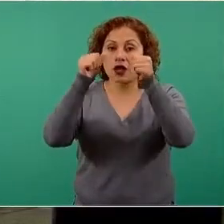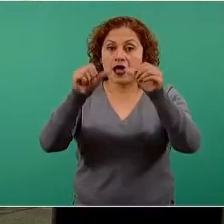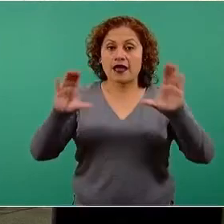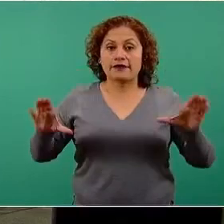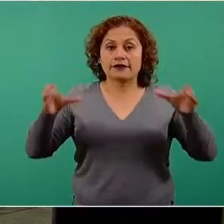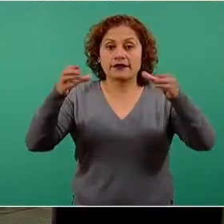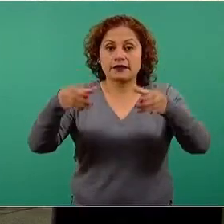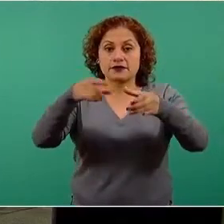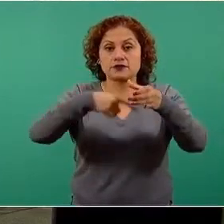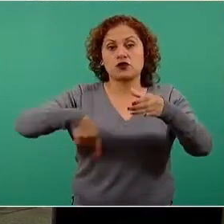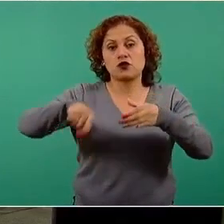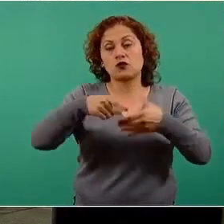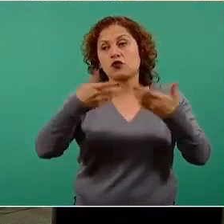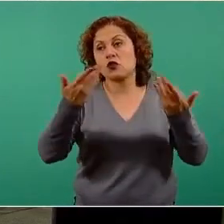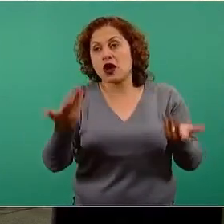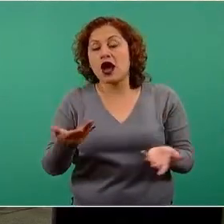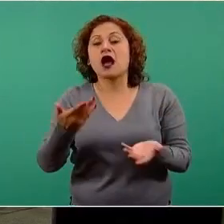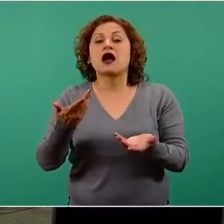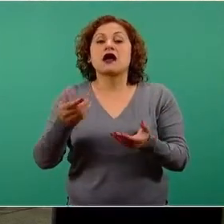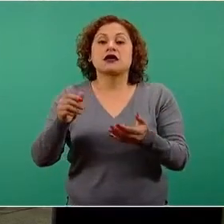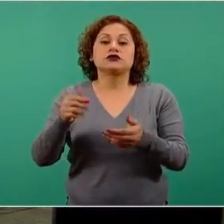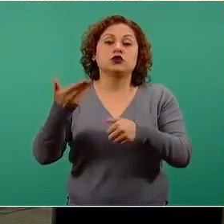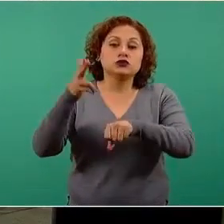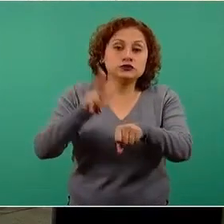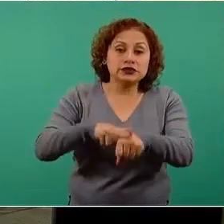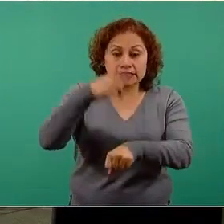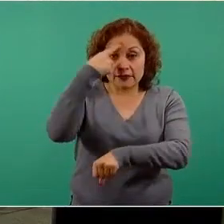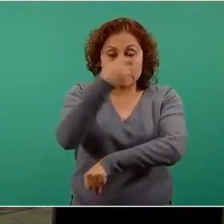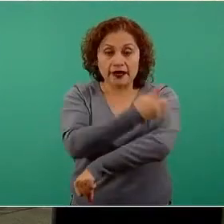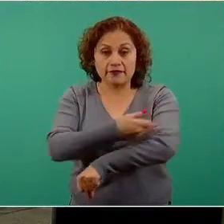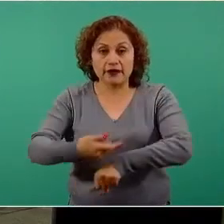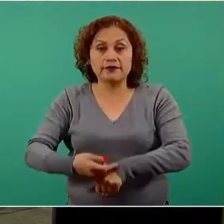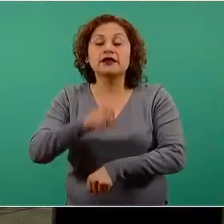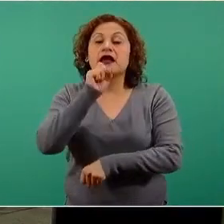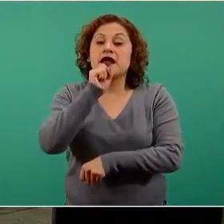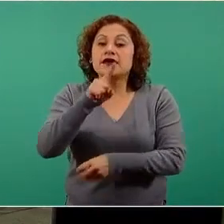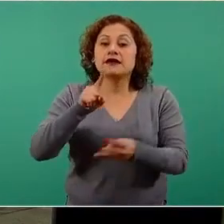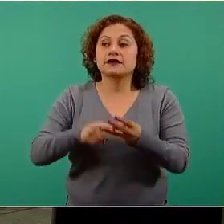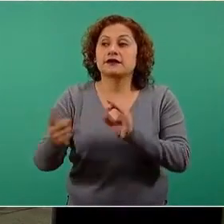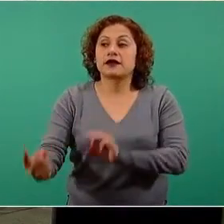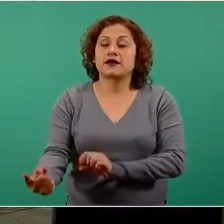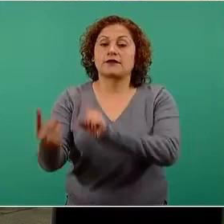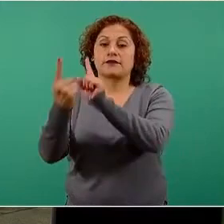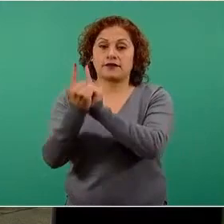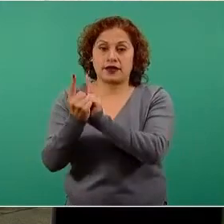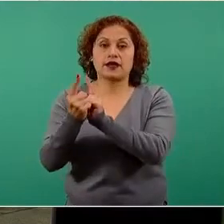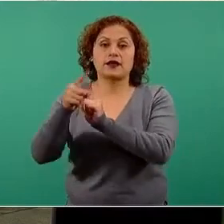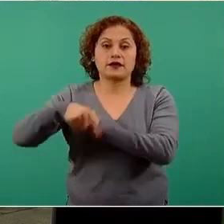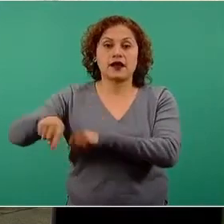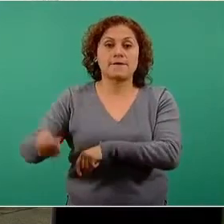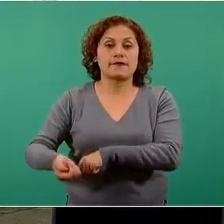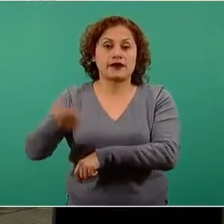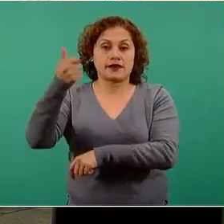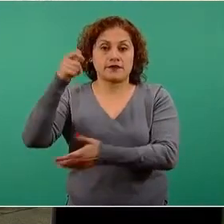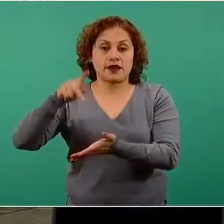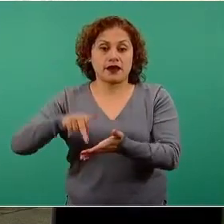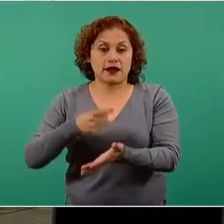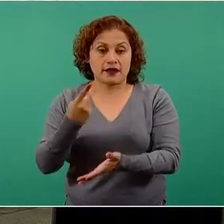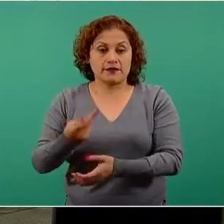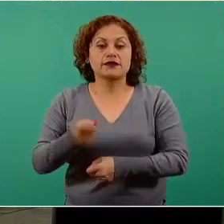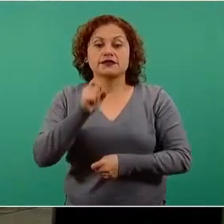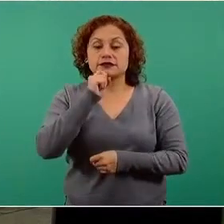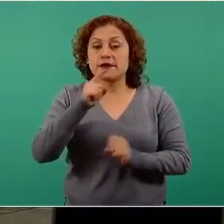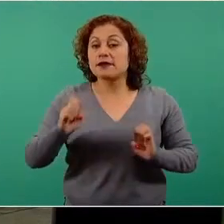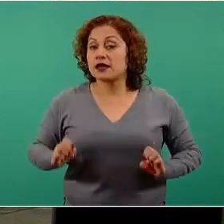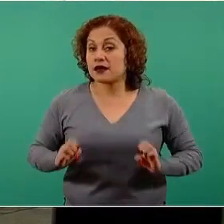salud, unidades de medicina familiar y también la atención prehospitalaria, unidades de triage, centros de